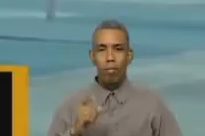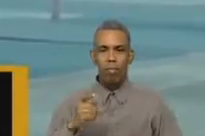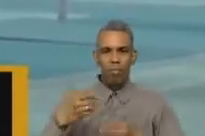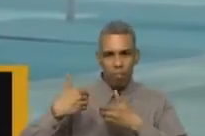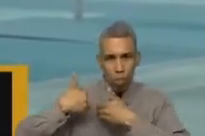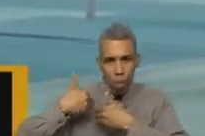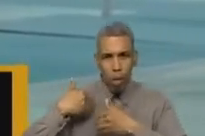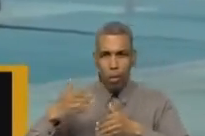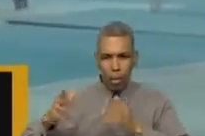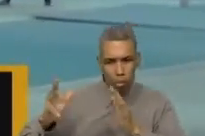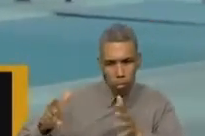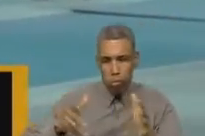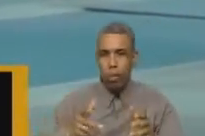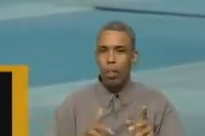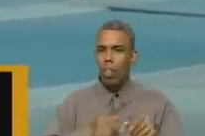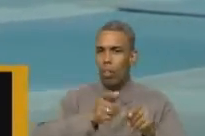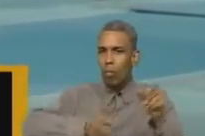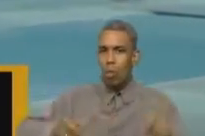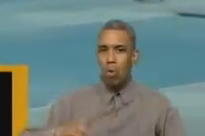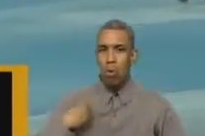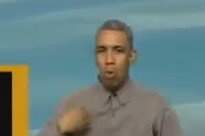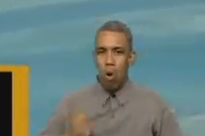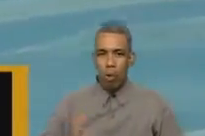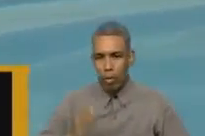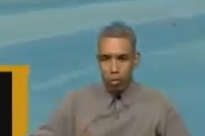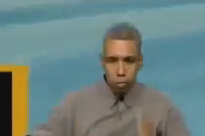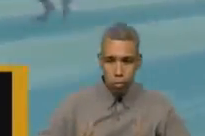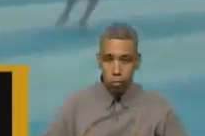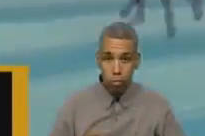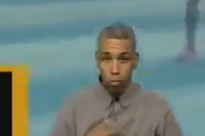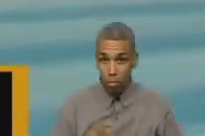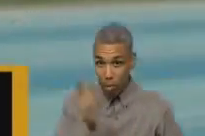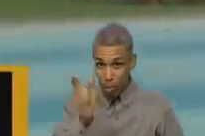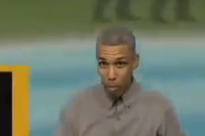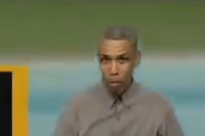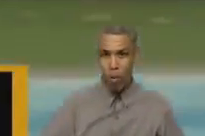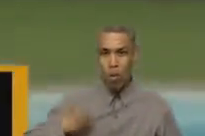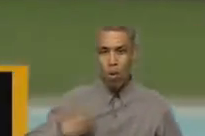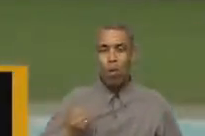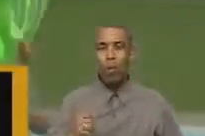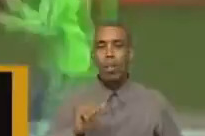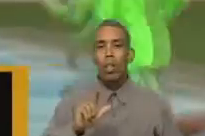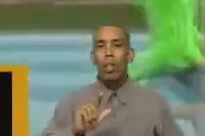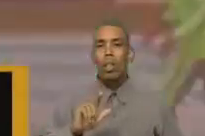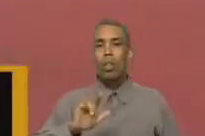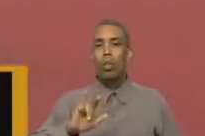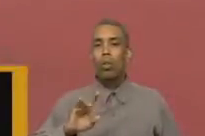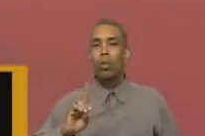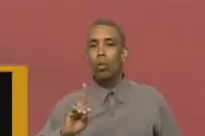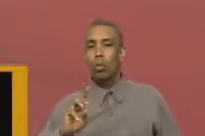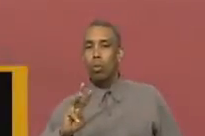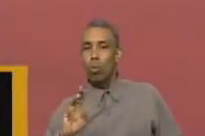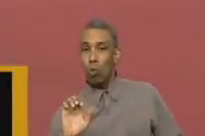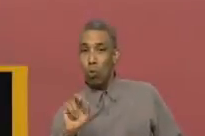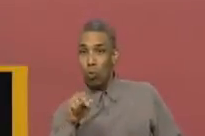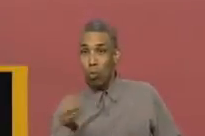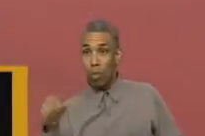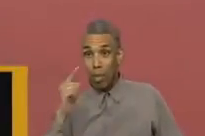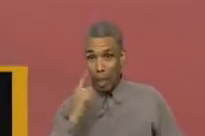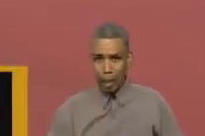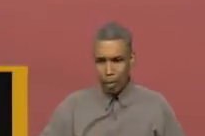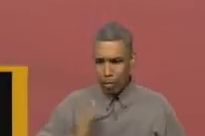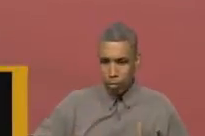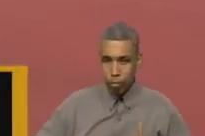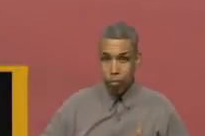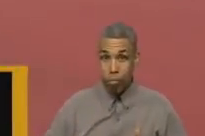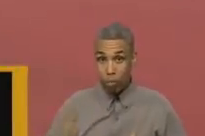ido formando al joven de 13 años, Ludwin Caro, que representará a Barranca Bermeja en el suramericano de esta disciplina, a desarrollarse en